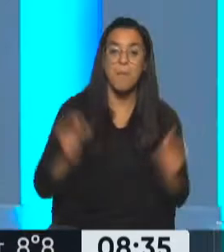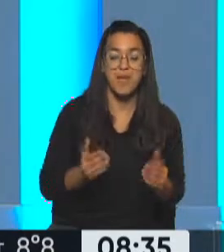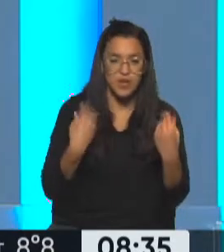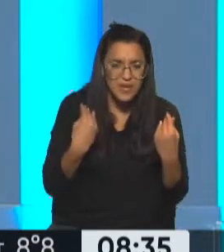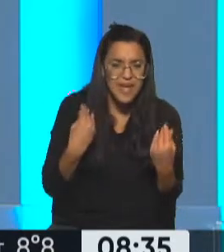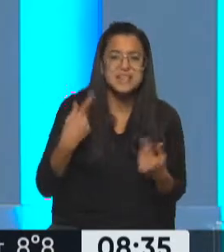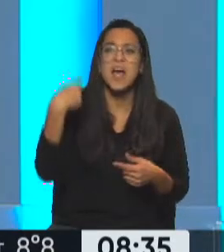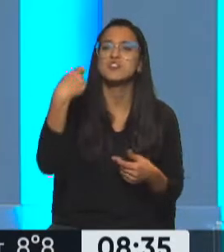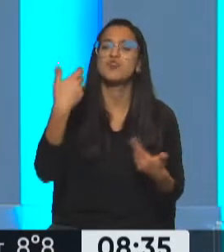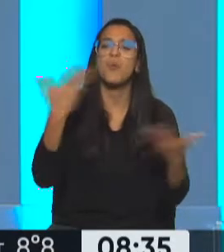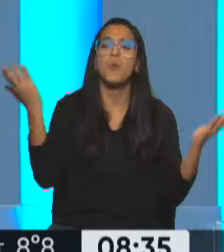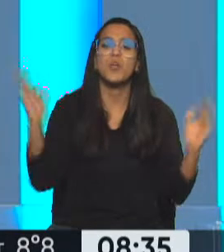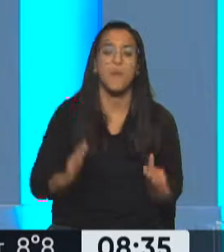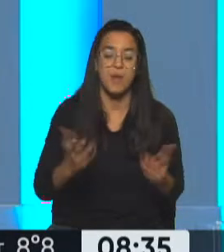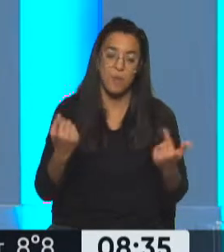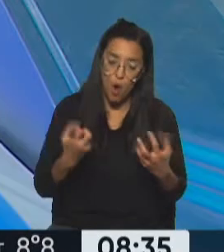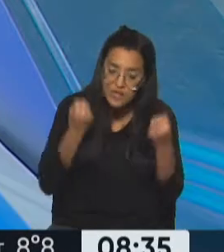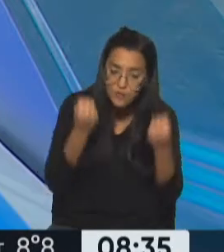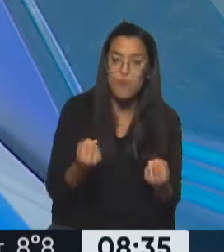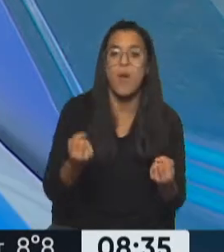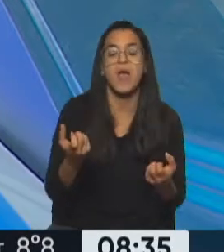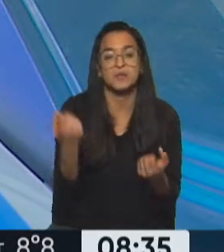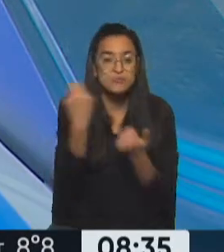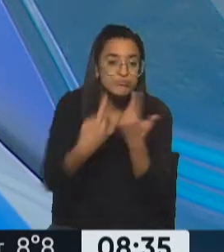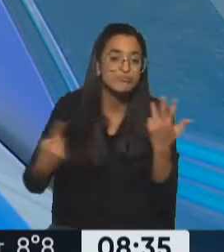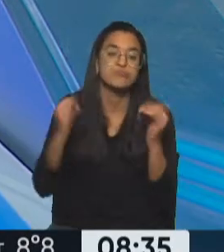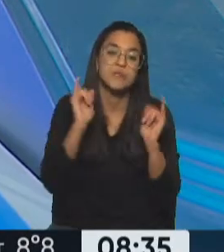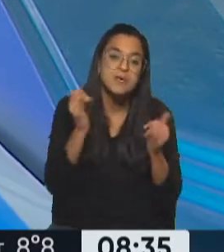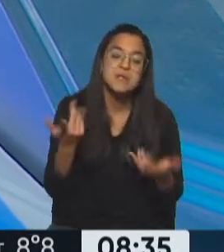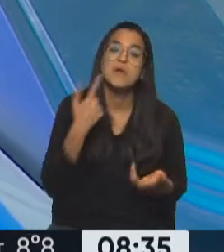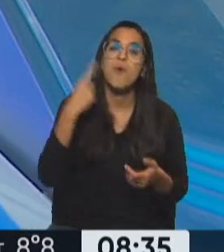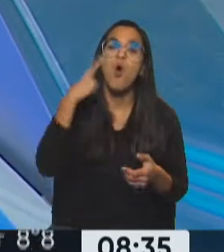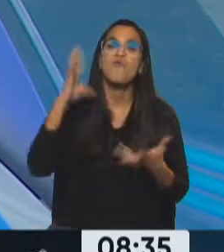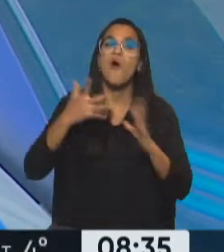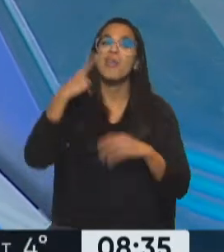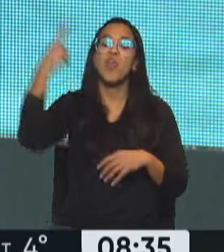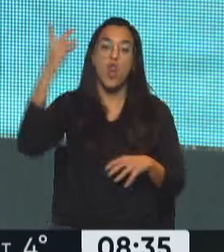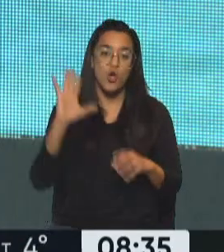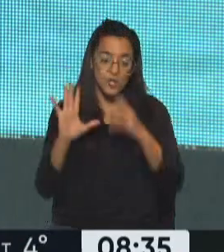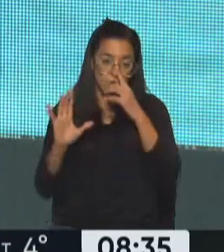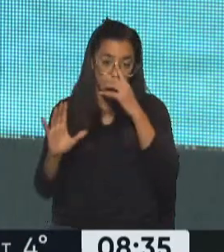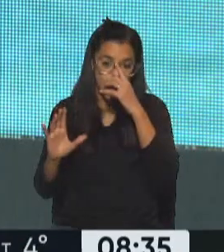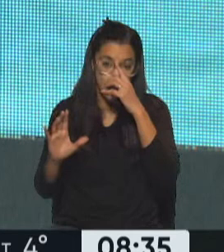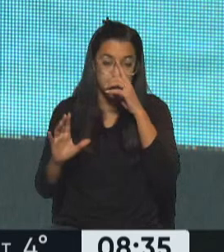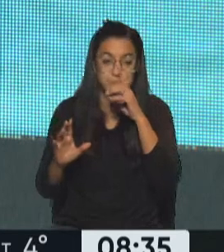refieren con achicar el gasto público? ¿Hacer un esfuerzo? Esas cosas, más ideológico que